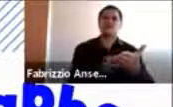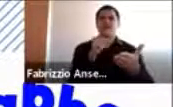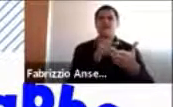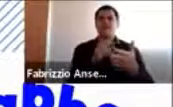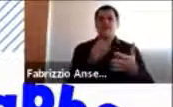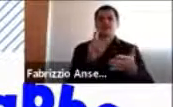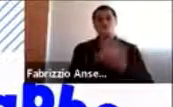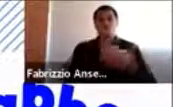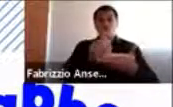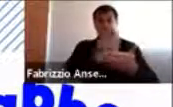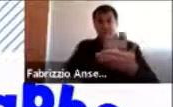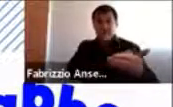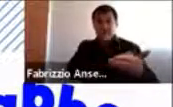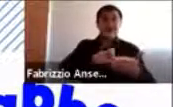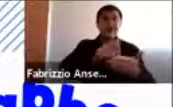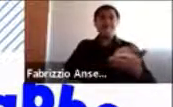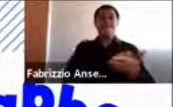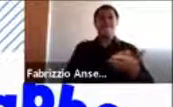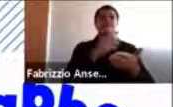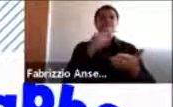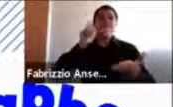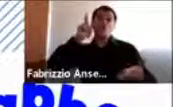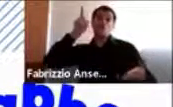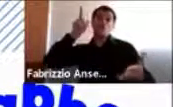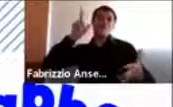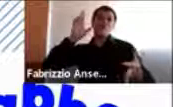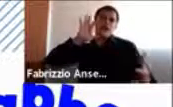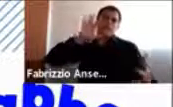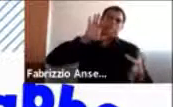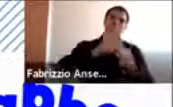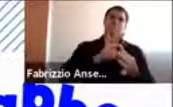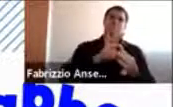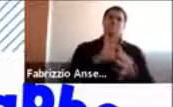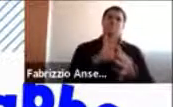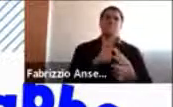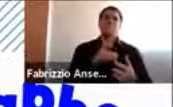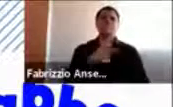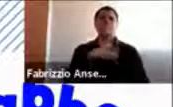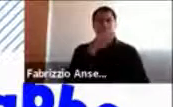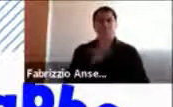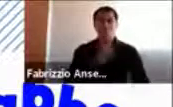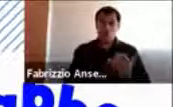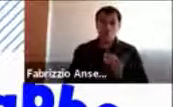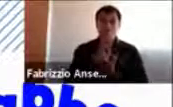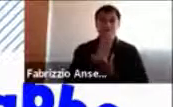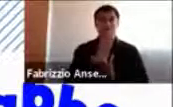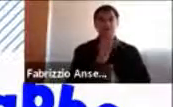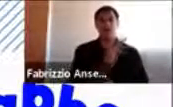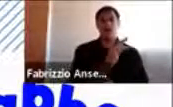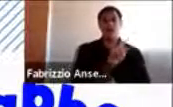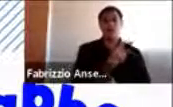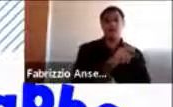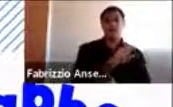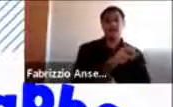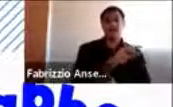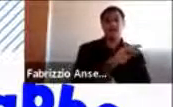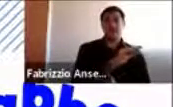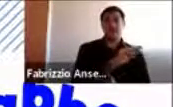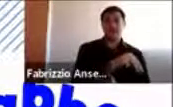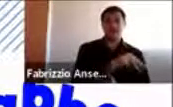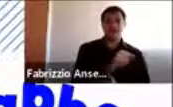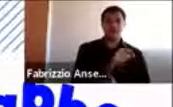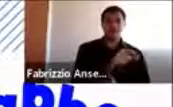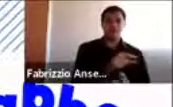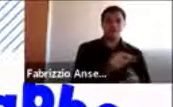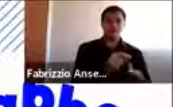de ahí que entonces el juego parte al nivel de los fonemas luego los niños van al nivel de la lectura de sílabas y